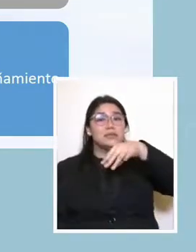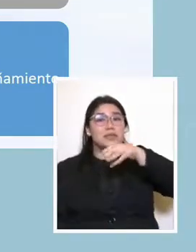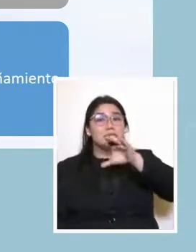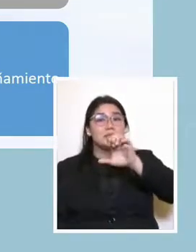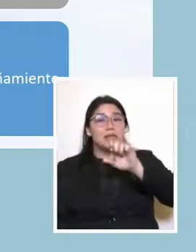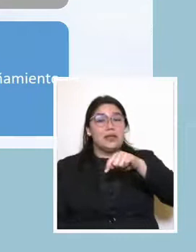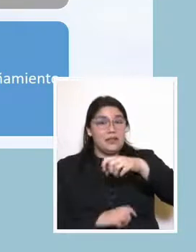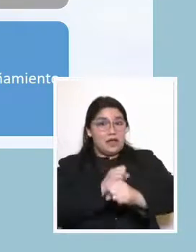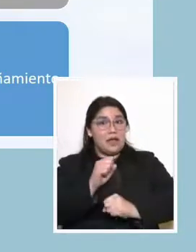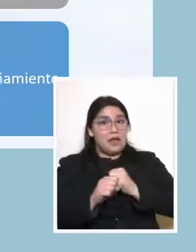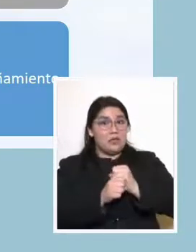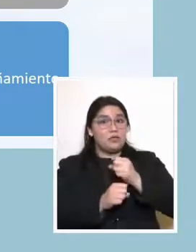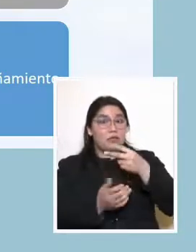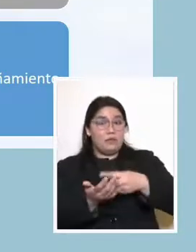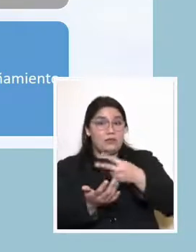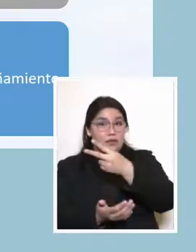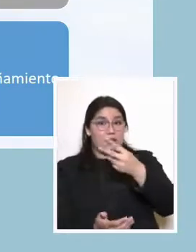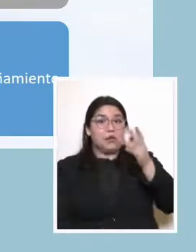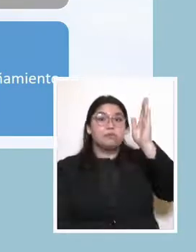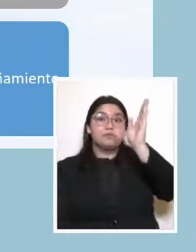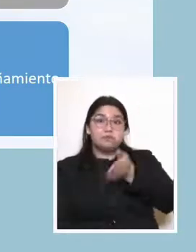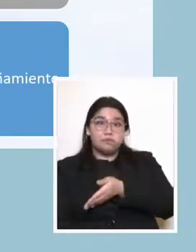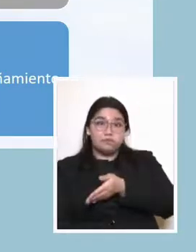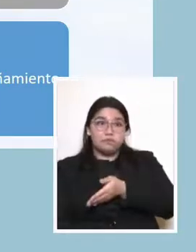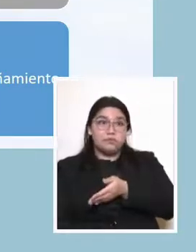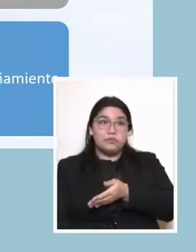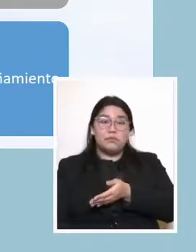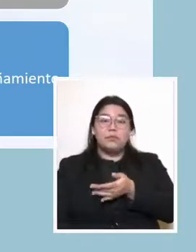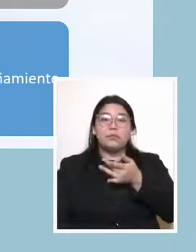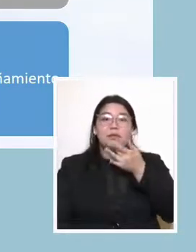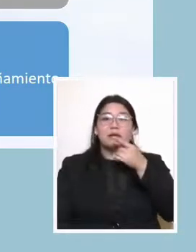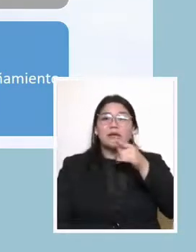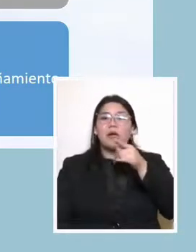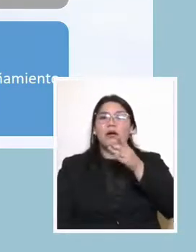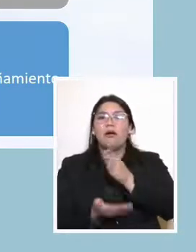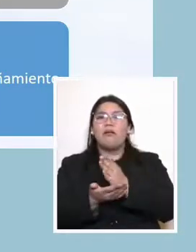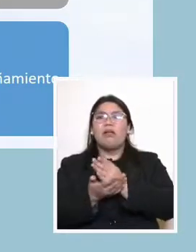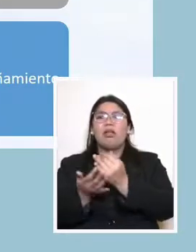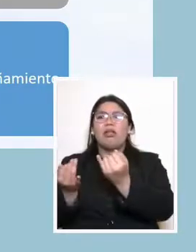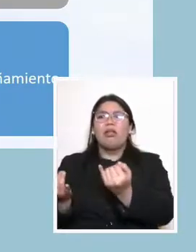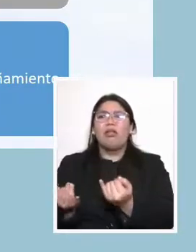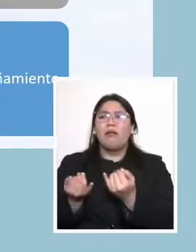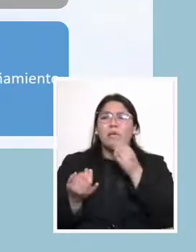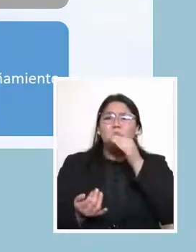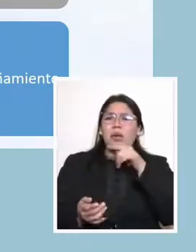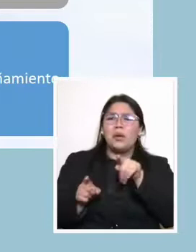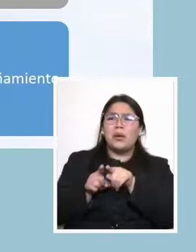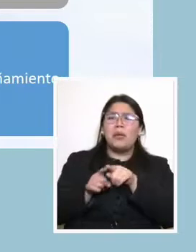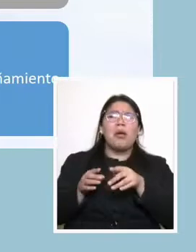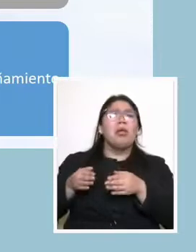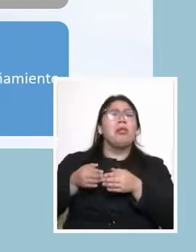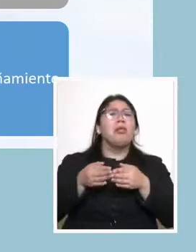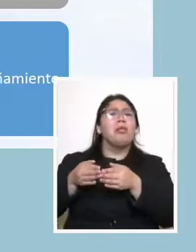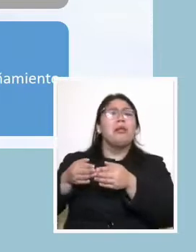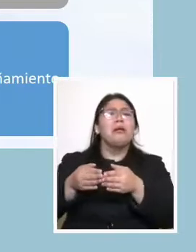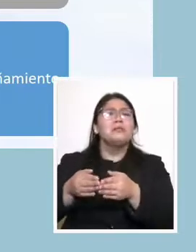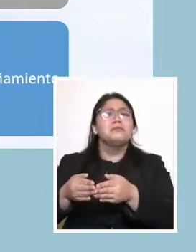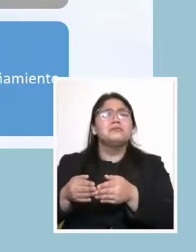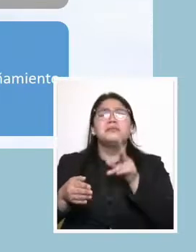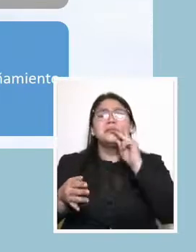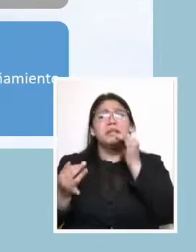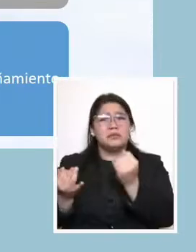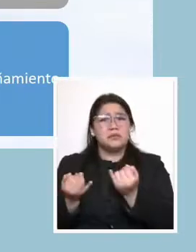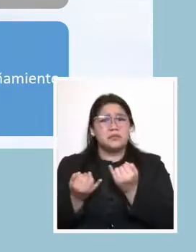2022, tenía relación con que las escuelas iban a navegar a ciegas o que no tenían información. Y la verdad es que en esto quiero ser bien claro, nosotros creemos